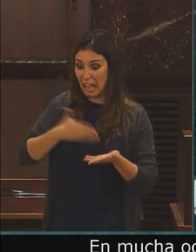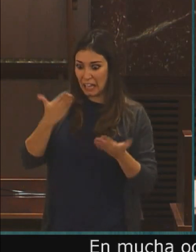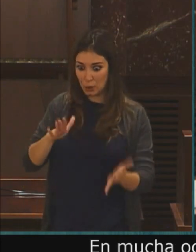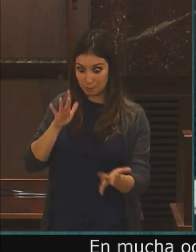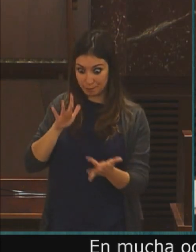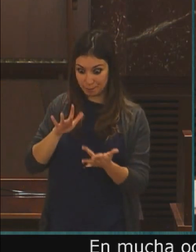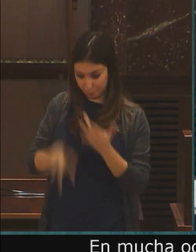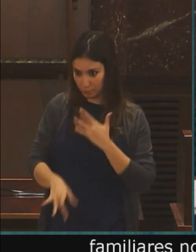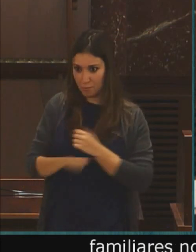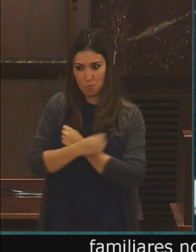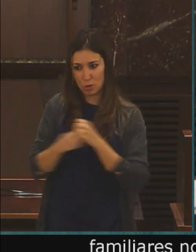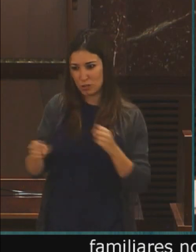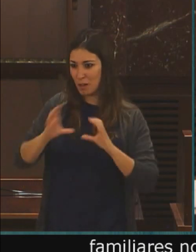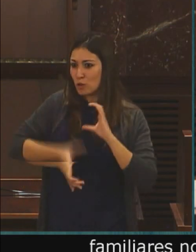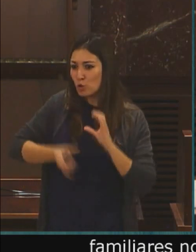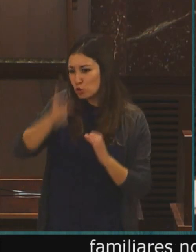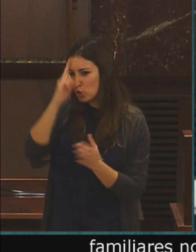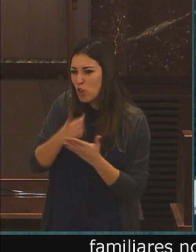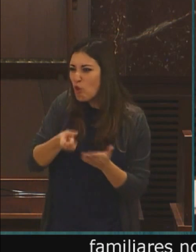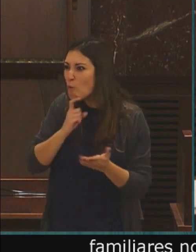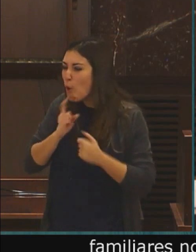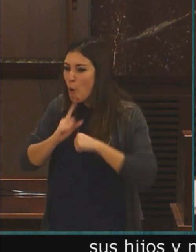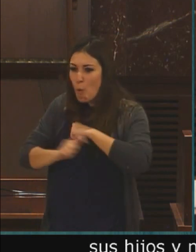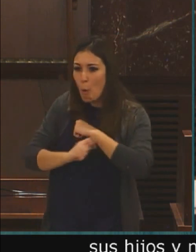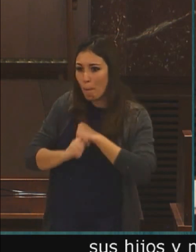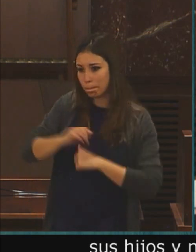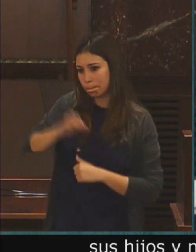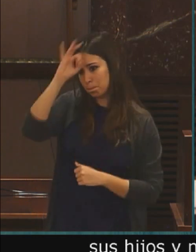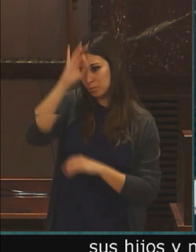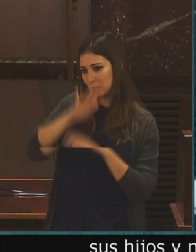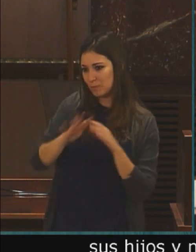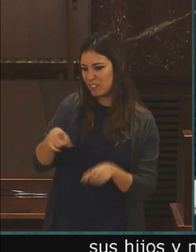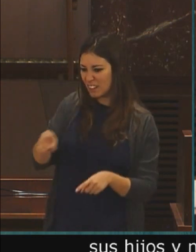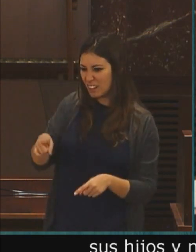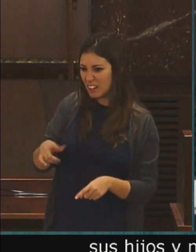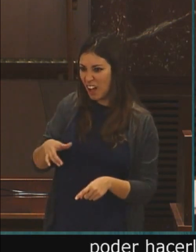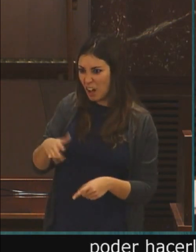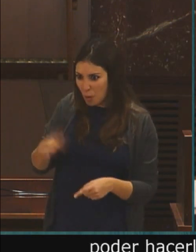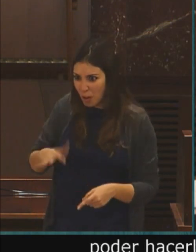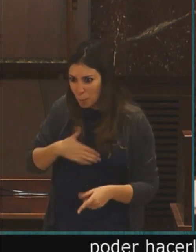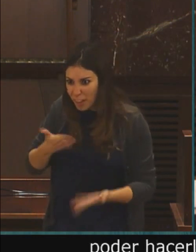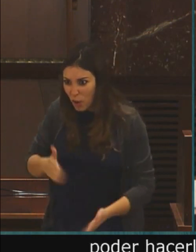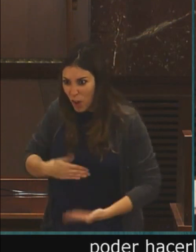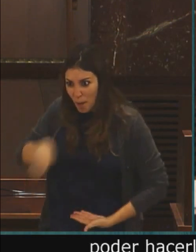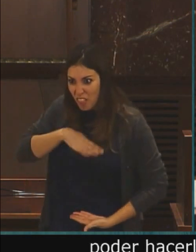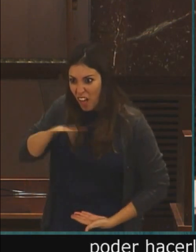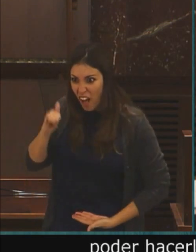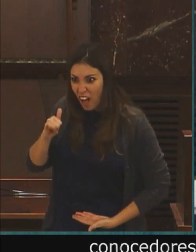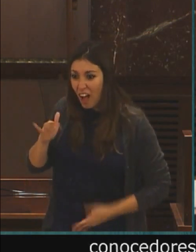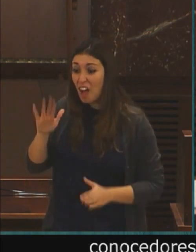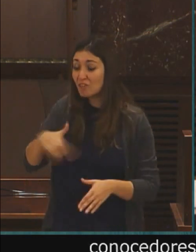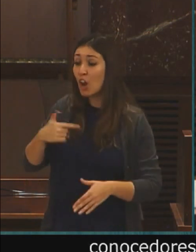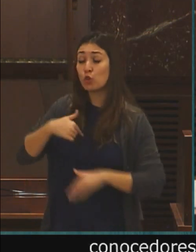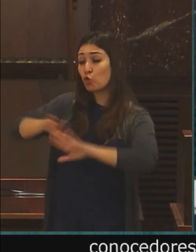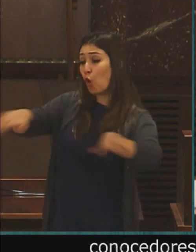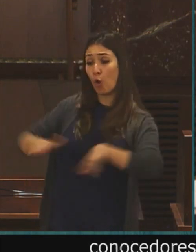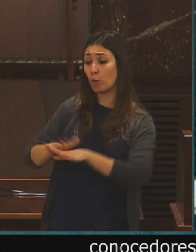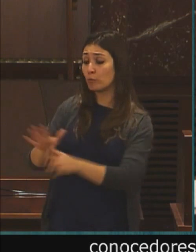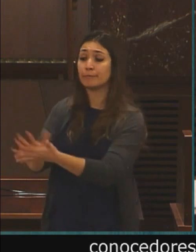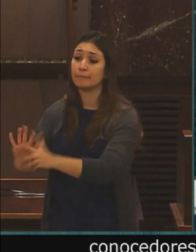sus hijos y no tienen estrategias para poderlo hacer. Normalmente no son conocedores de las capacidades de sus hijos y le siguen haciendo todo en casa,